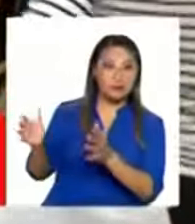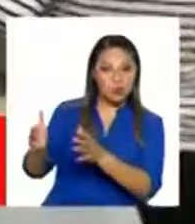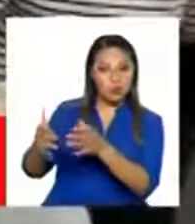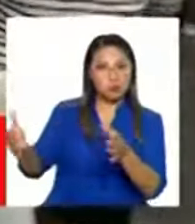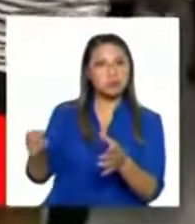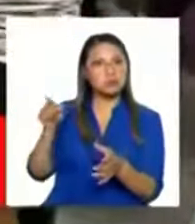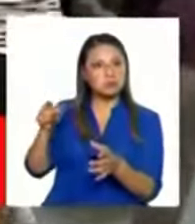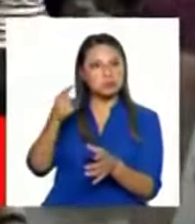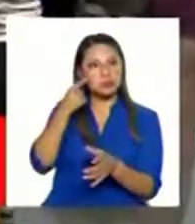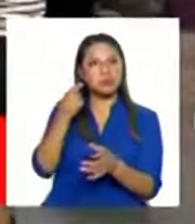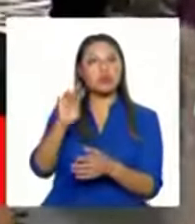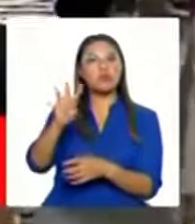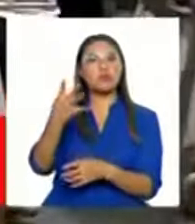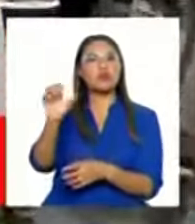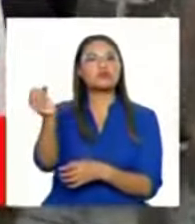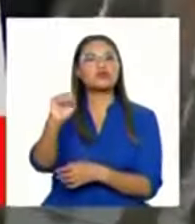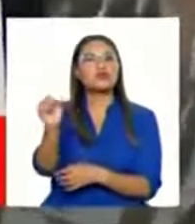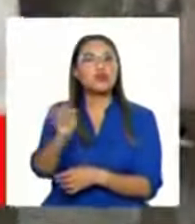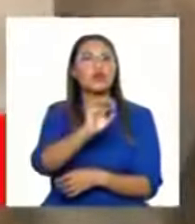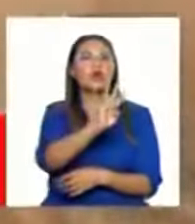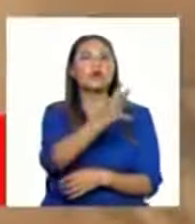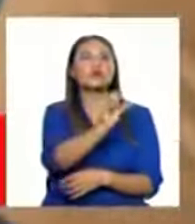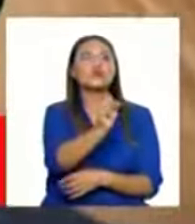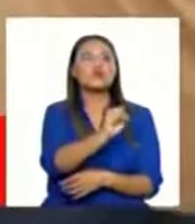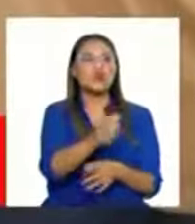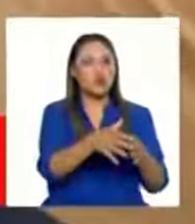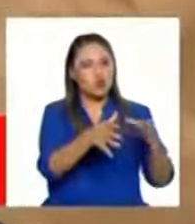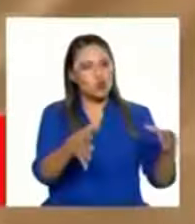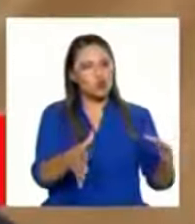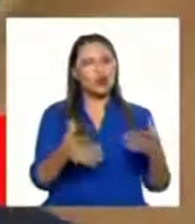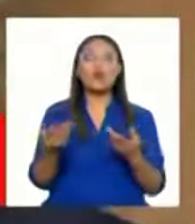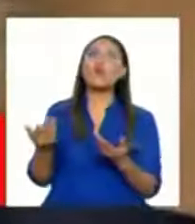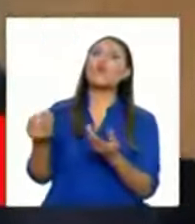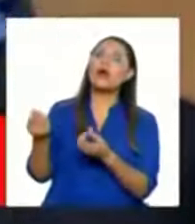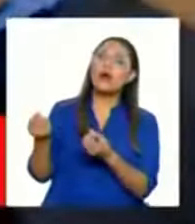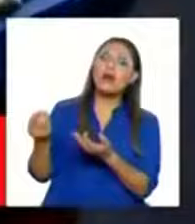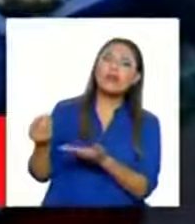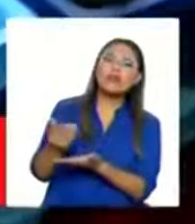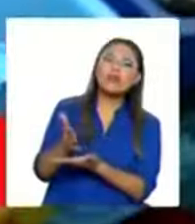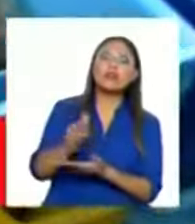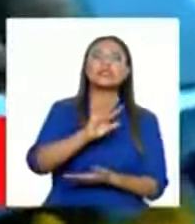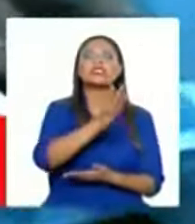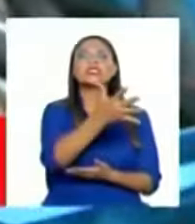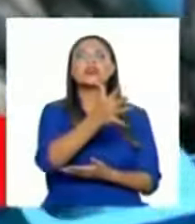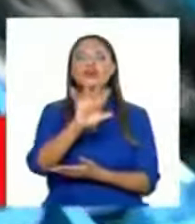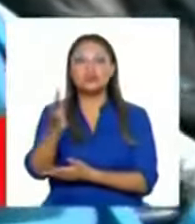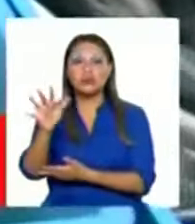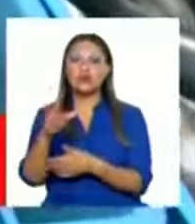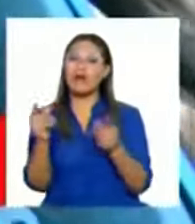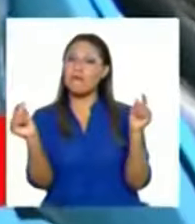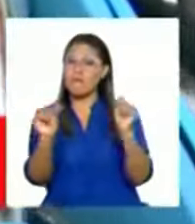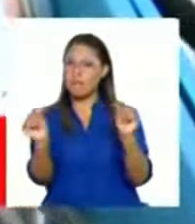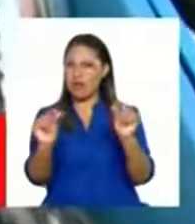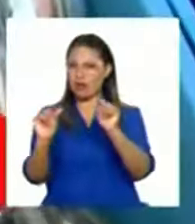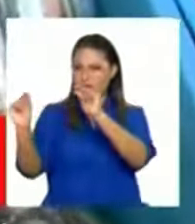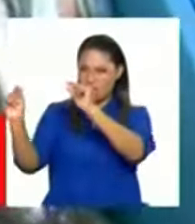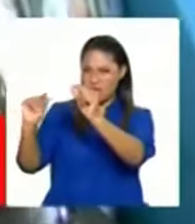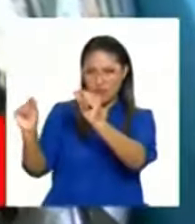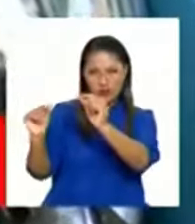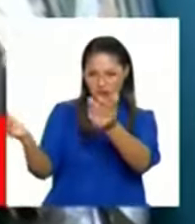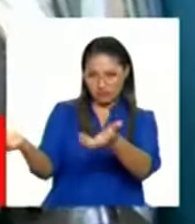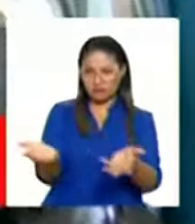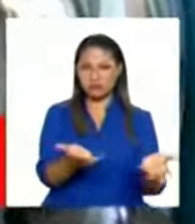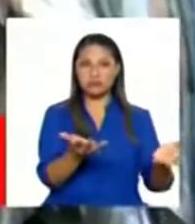Ahí vemos a 4 soles, nos dicen el bonito. ¿Cuánto está el bonito acá? 5, 5, 5. Barato, barato.